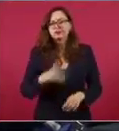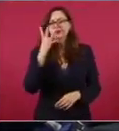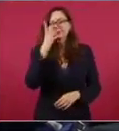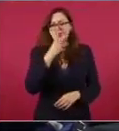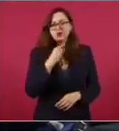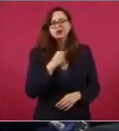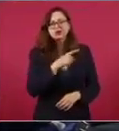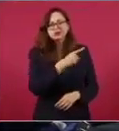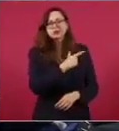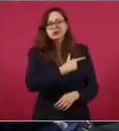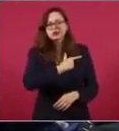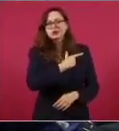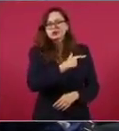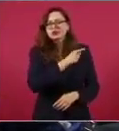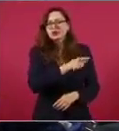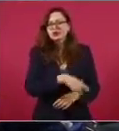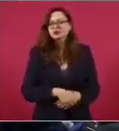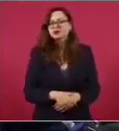Ve.